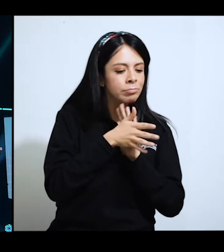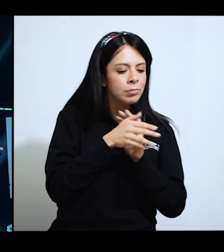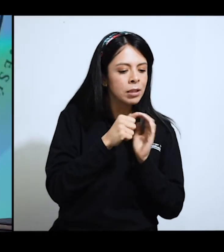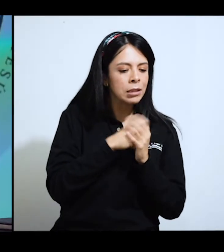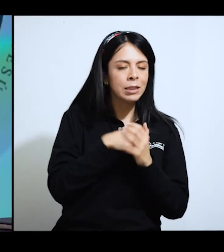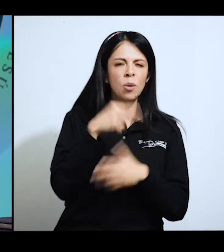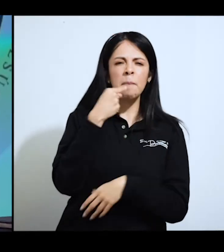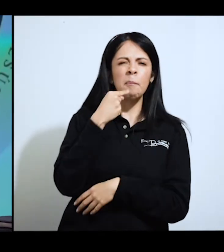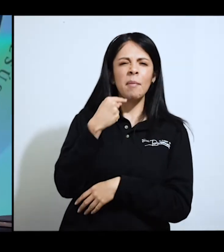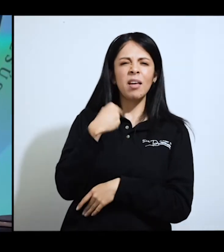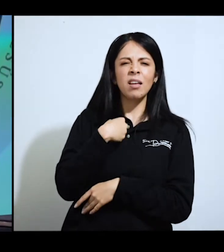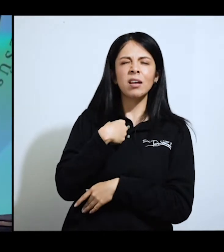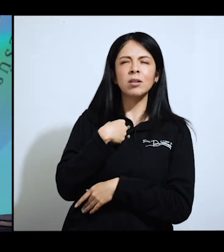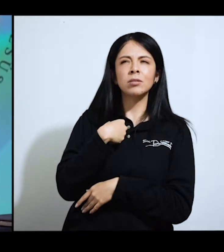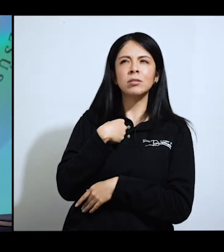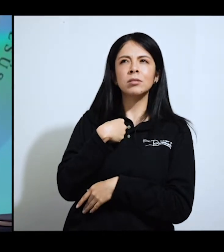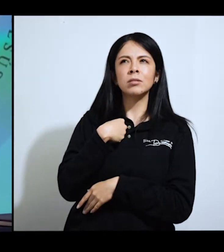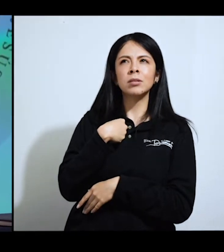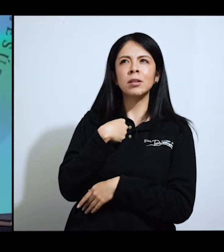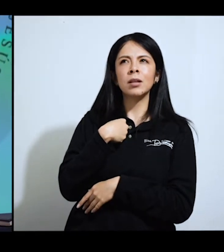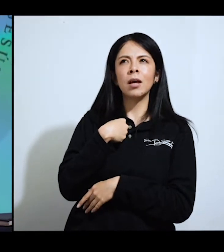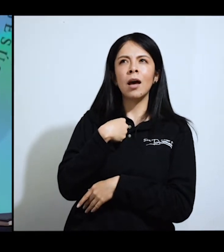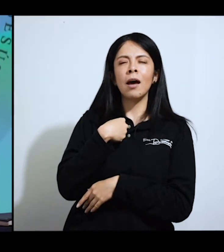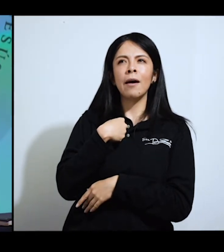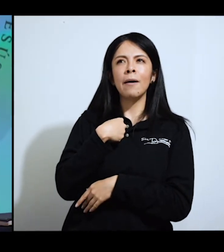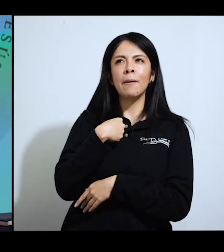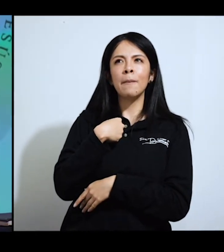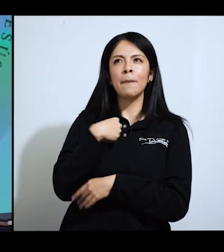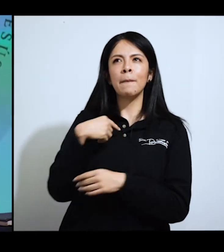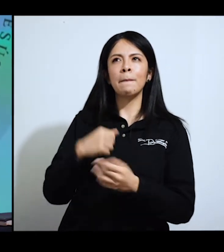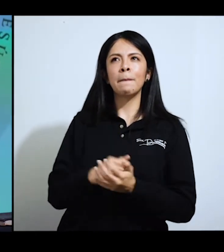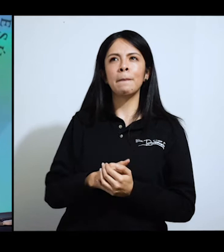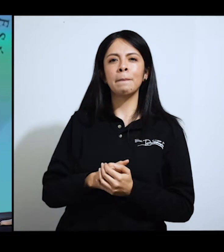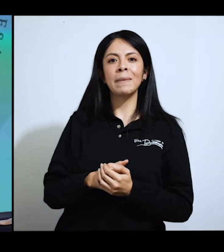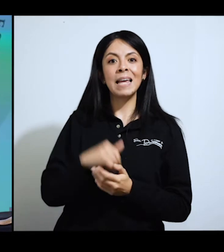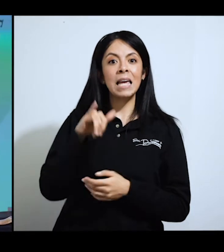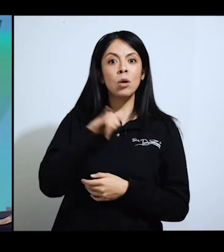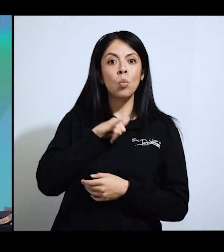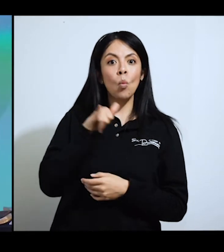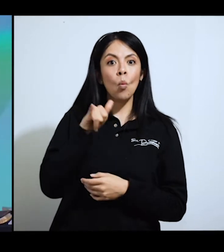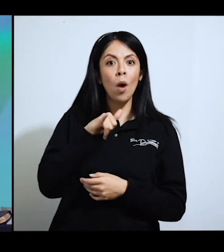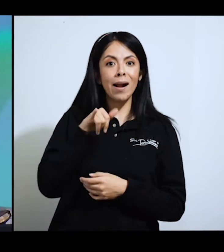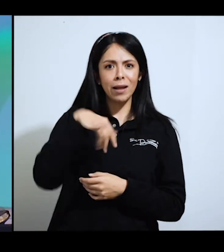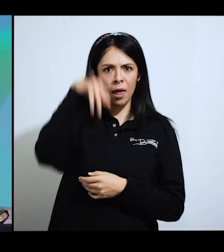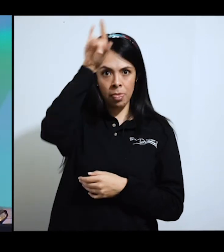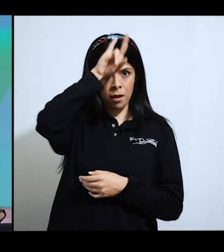donde generalmente el Señor me habla. Y Él me dijo: es que